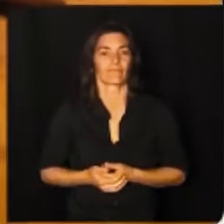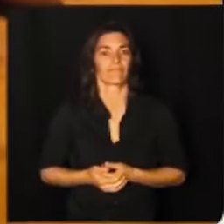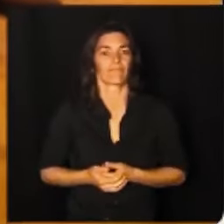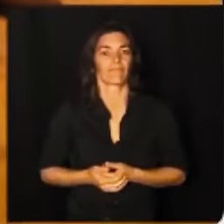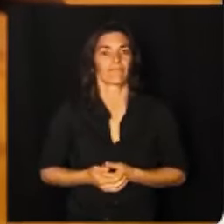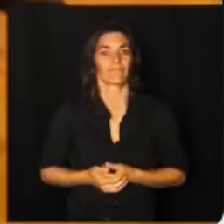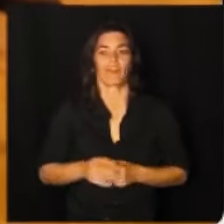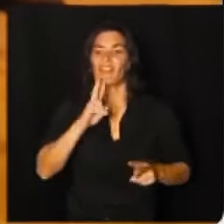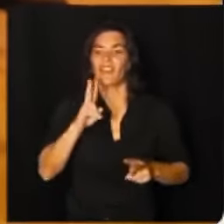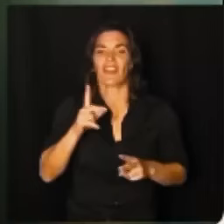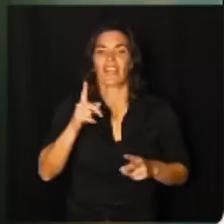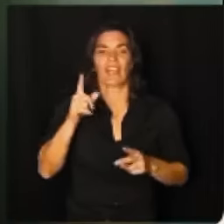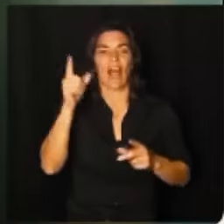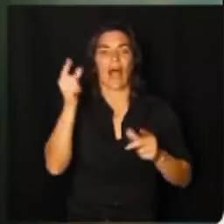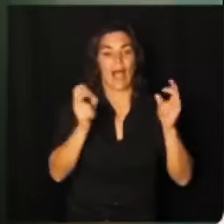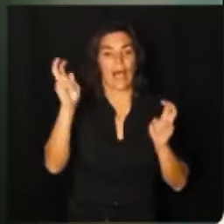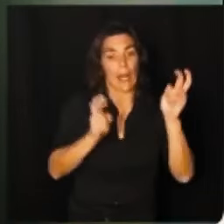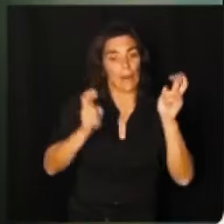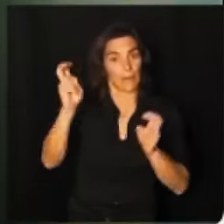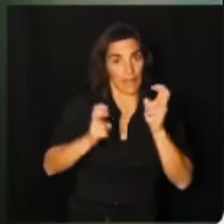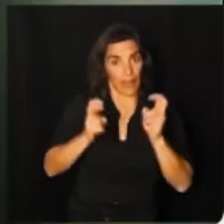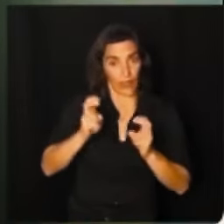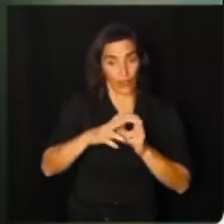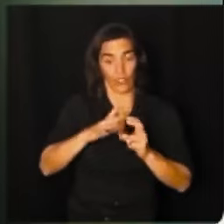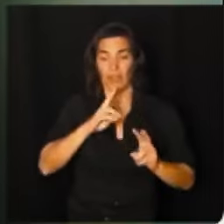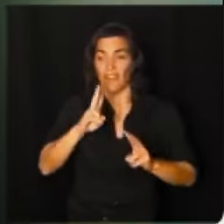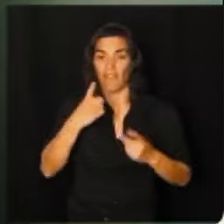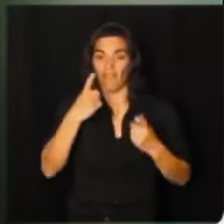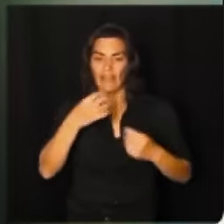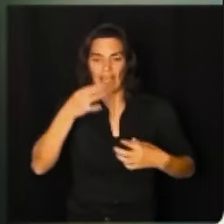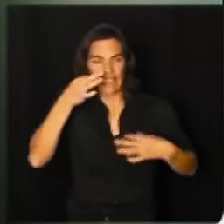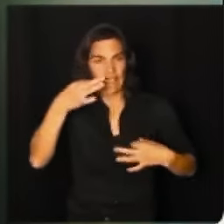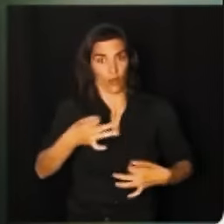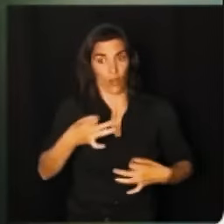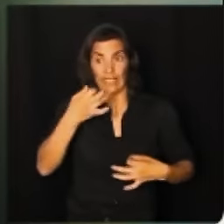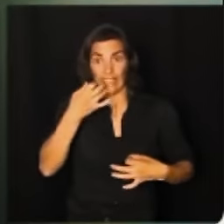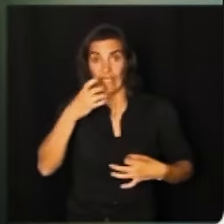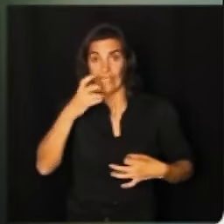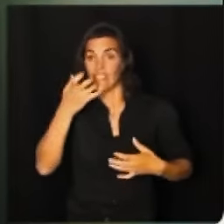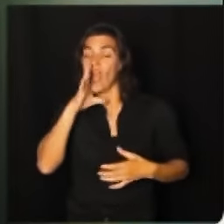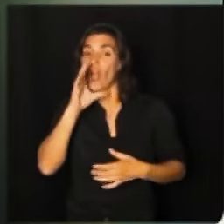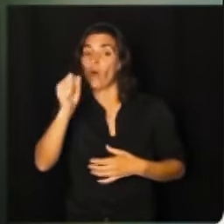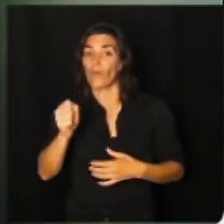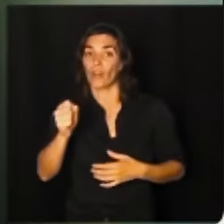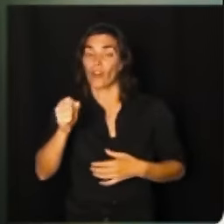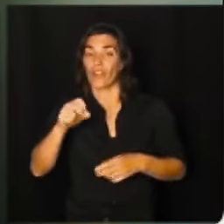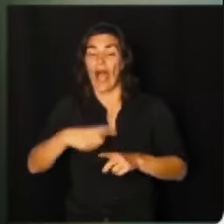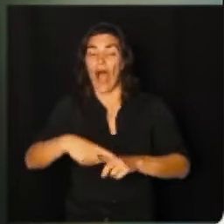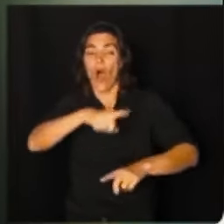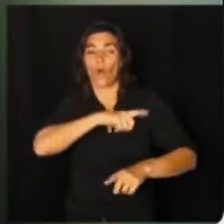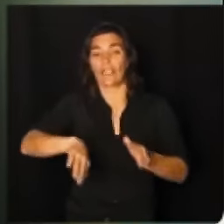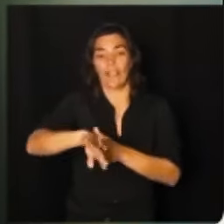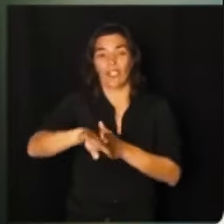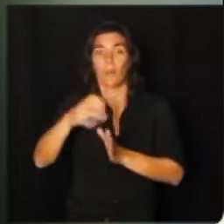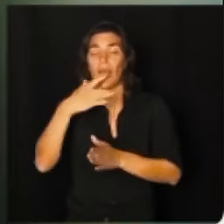Identifican la migración con la inseguridad y allí donde están gobernando con la ultraderecha, en la Comunidad Valenciana muy cerca de aquí, o en